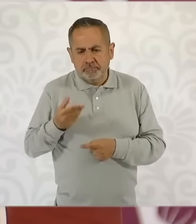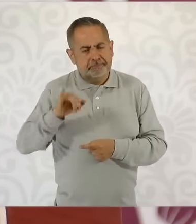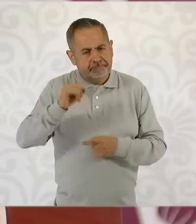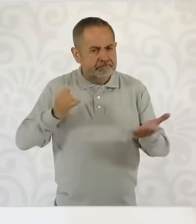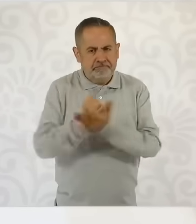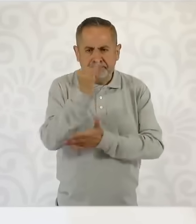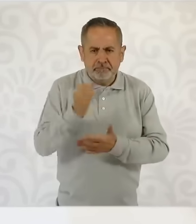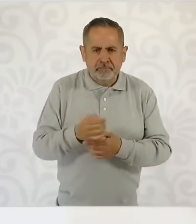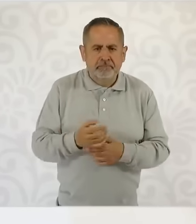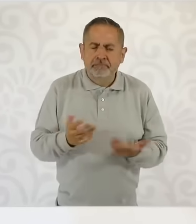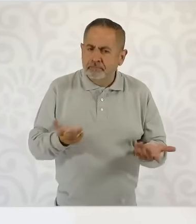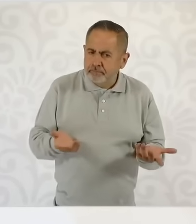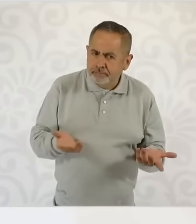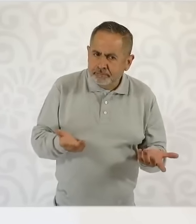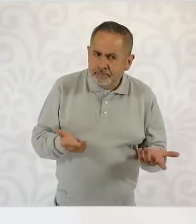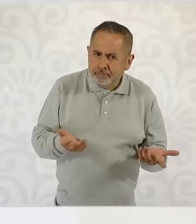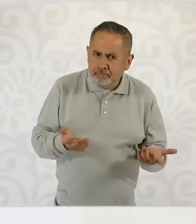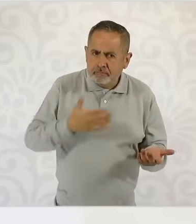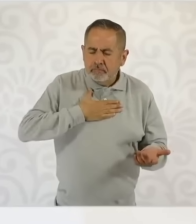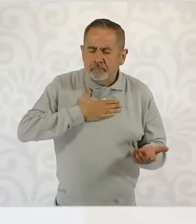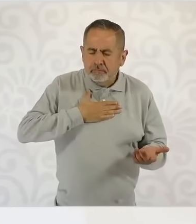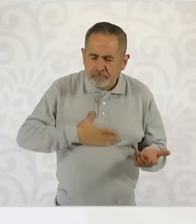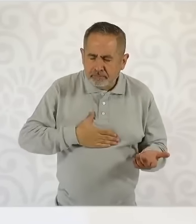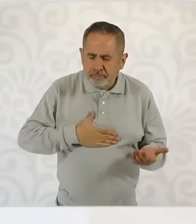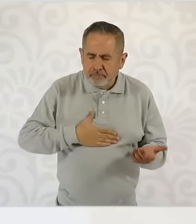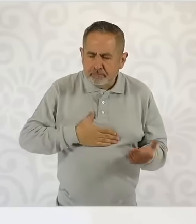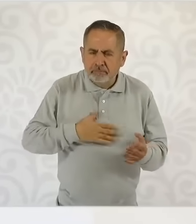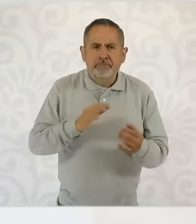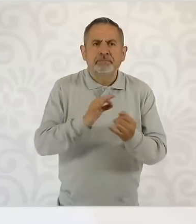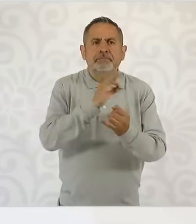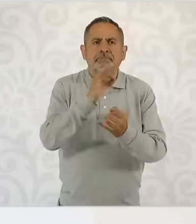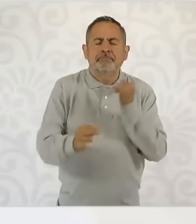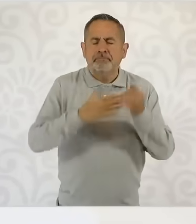Entonces, hay justicia.